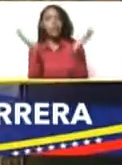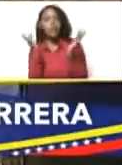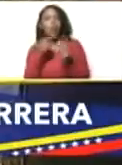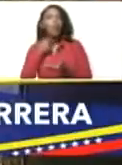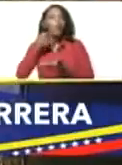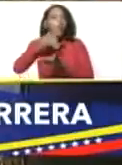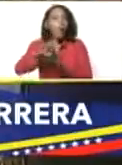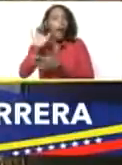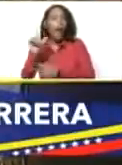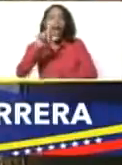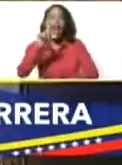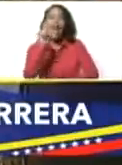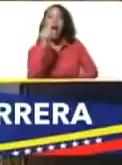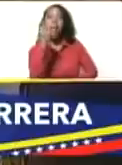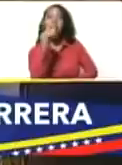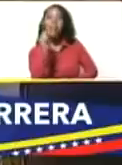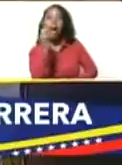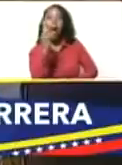Lázaro,